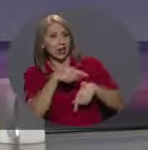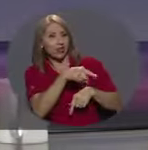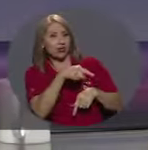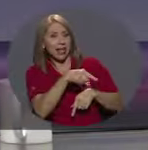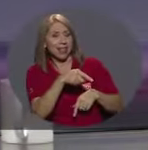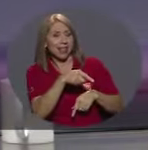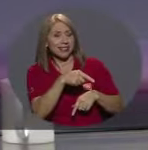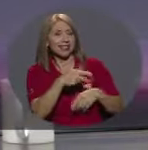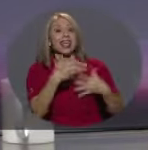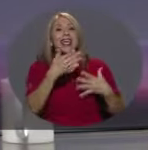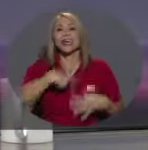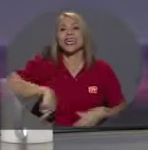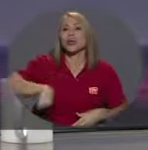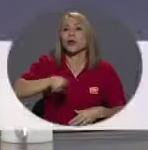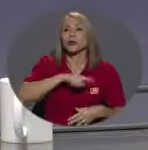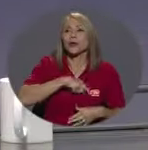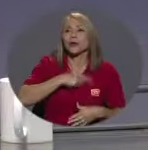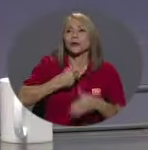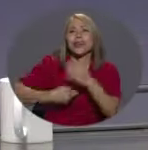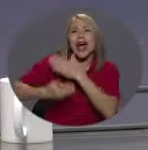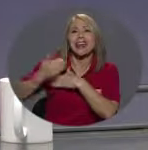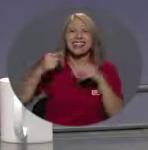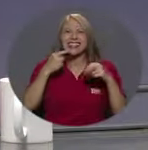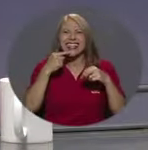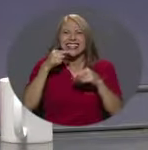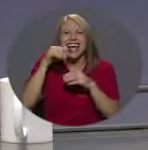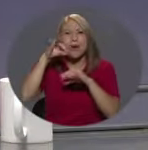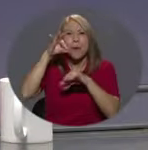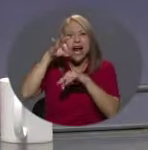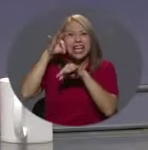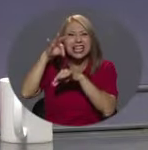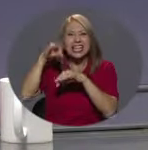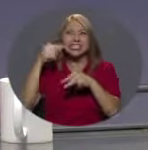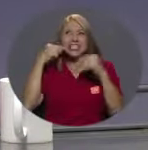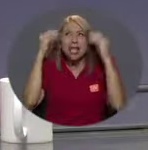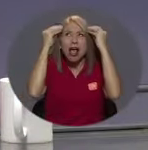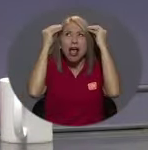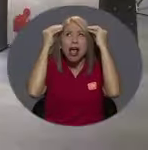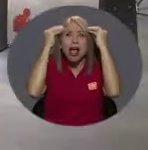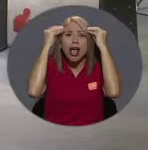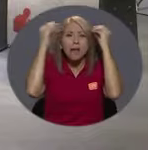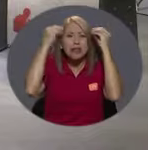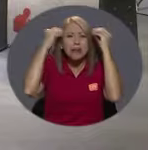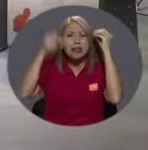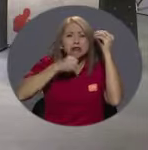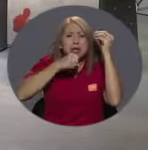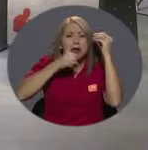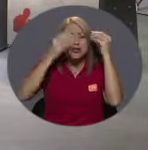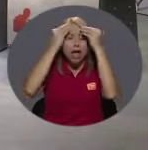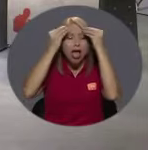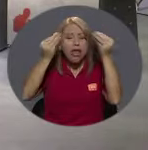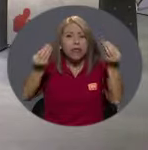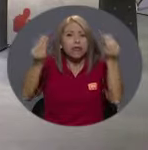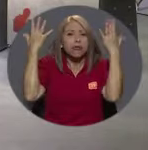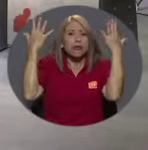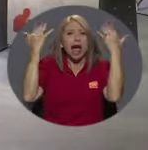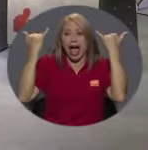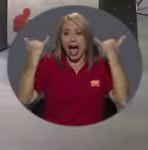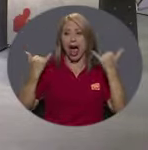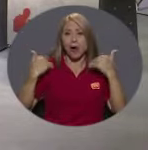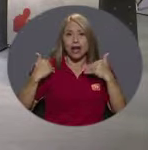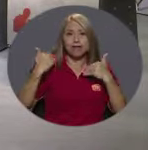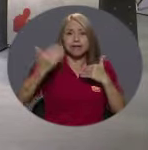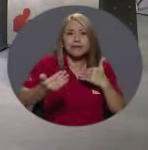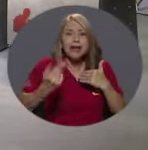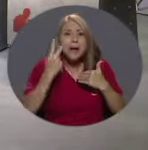nos quitaron, dice, todo ese montón de arañitas, decía él, que teníamos en nuestras cabezas, dice, desde ese momento, dice, ya vemos a esta población